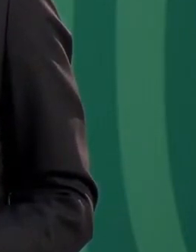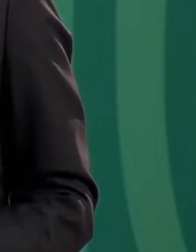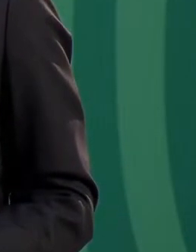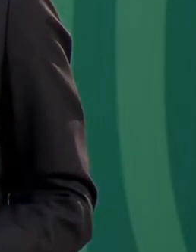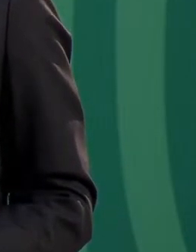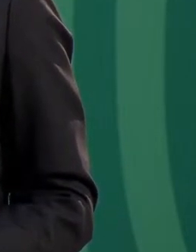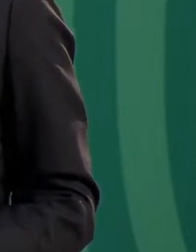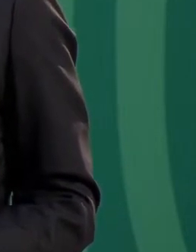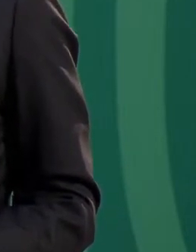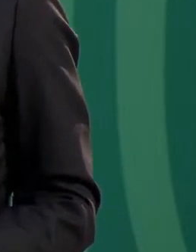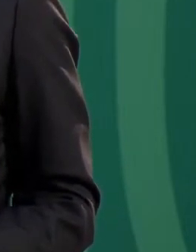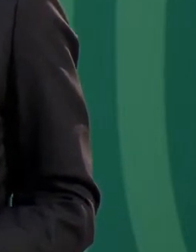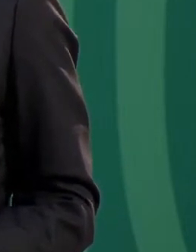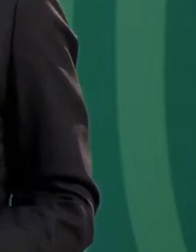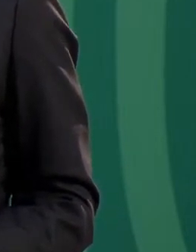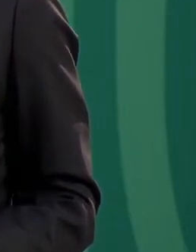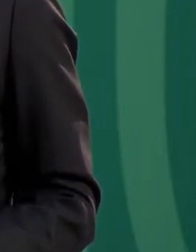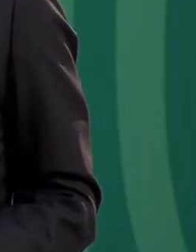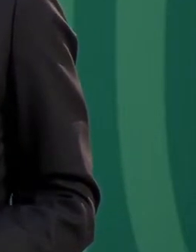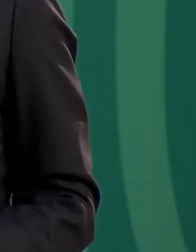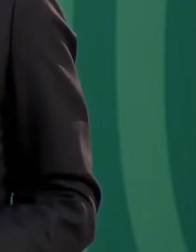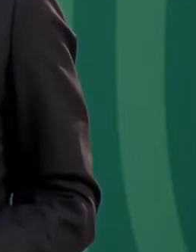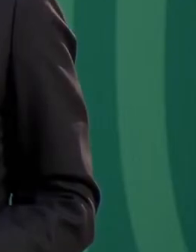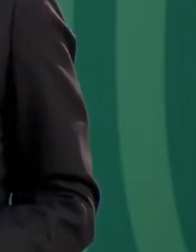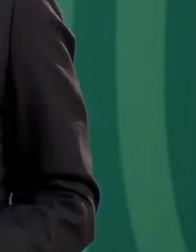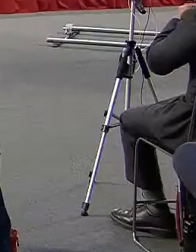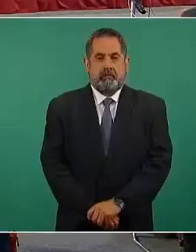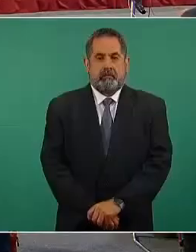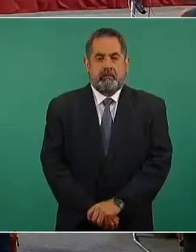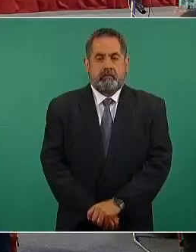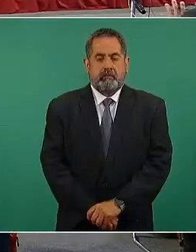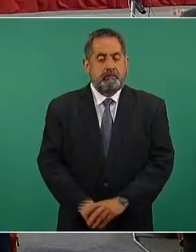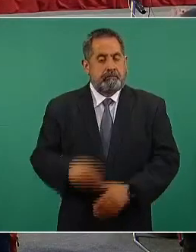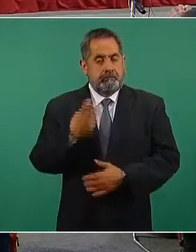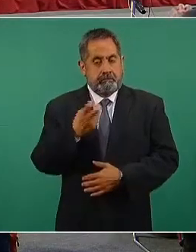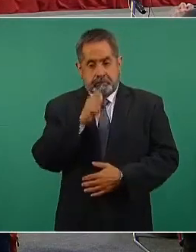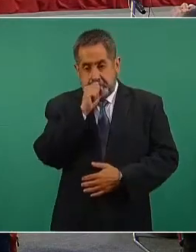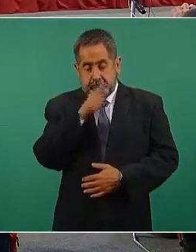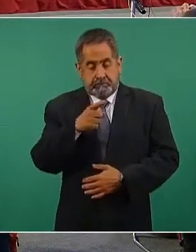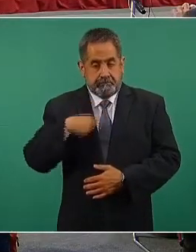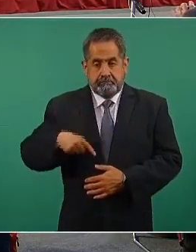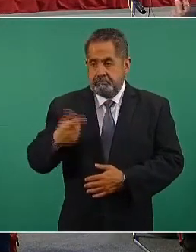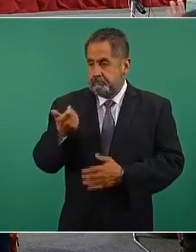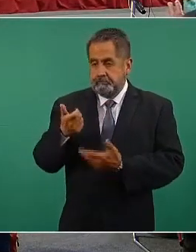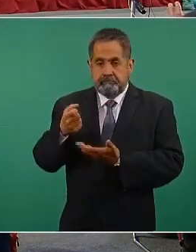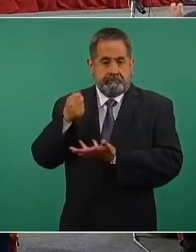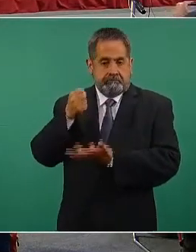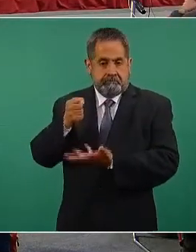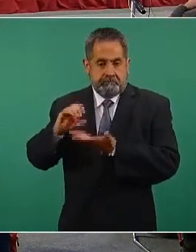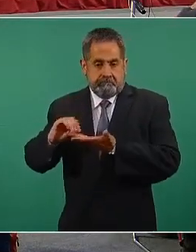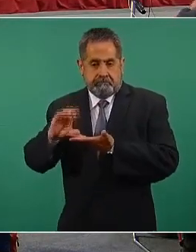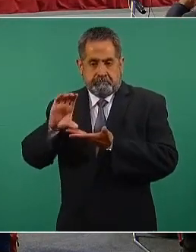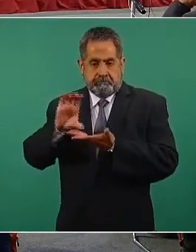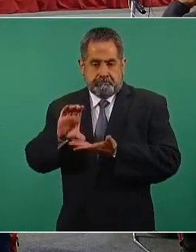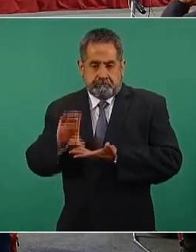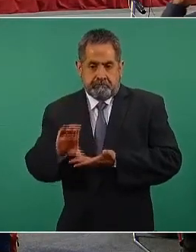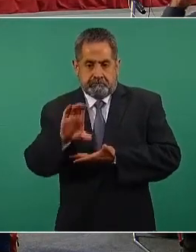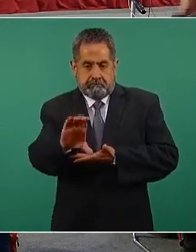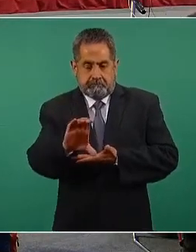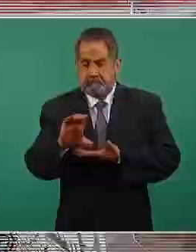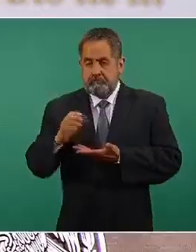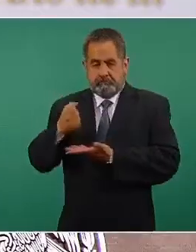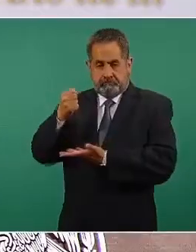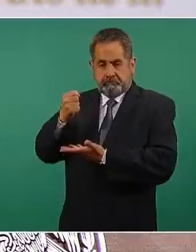Por eso también estamos destinando recursos del presupuesto, dinero de